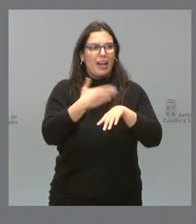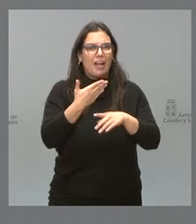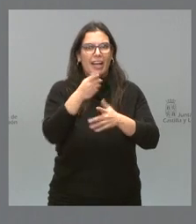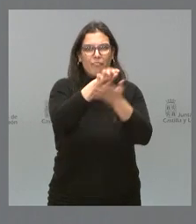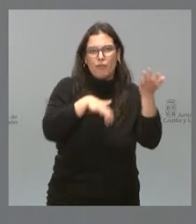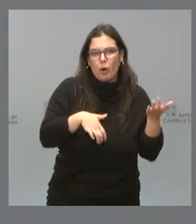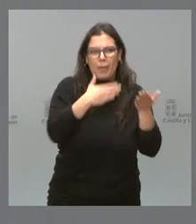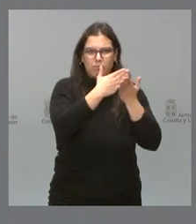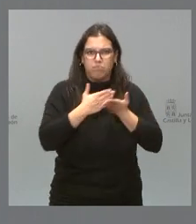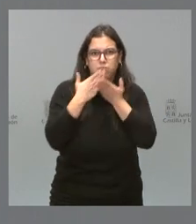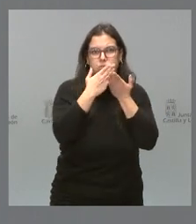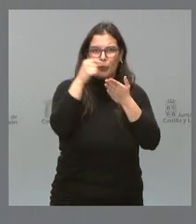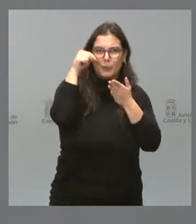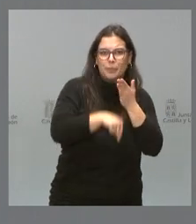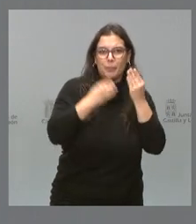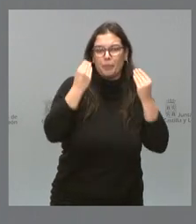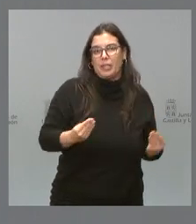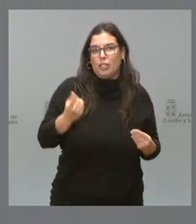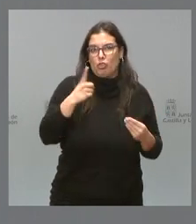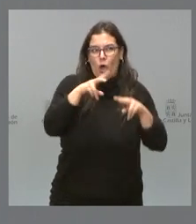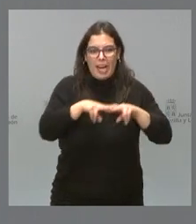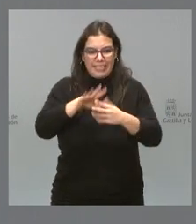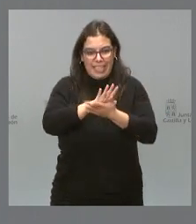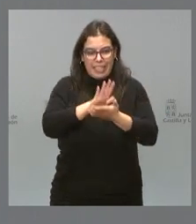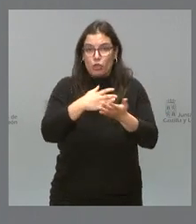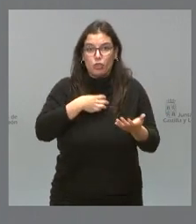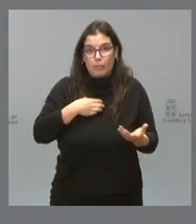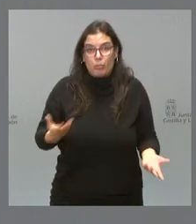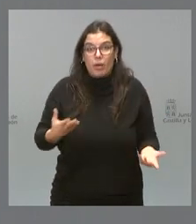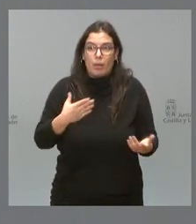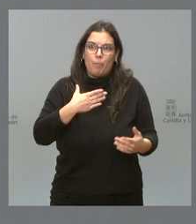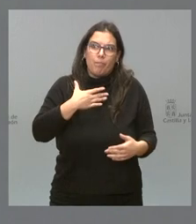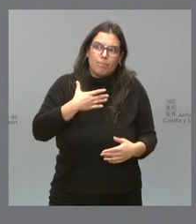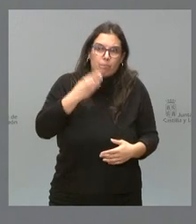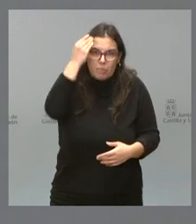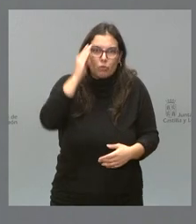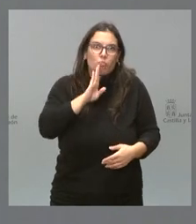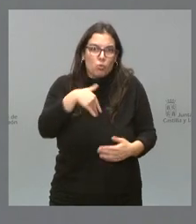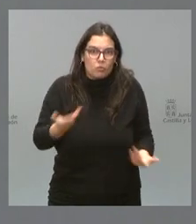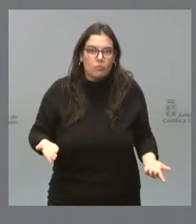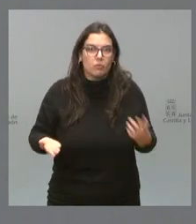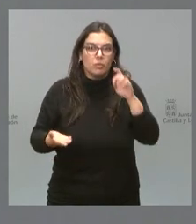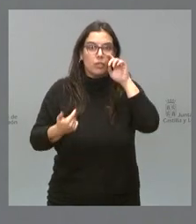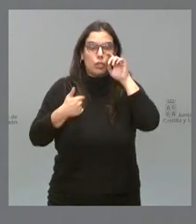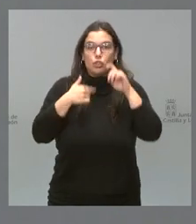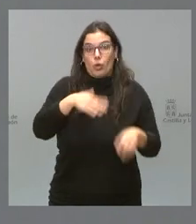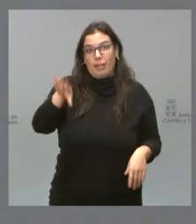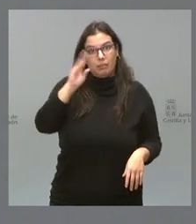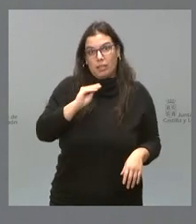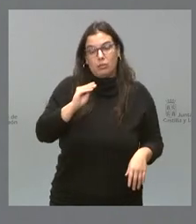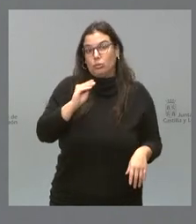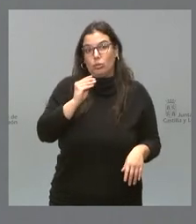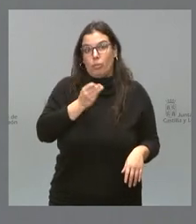permite de ese punto de vista un análisis más sosegado que quizá fuera oportuno entiendo plenamente la voluntad